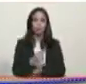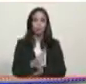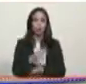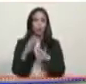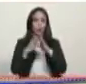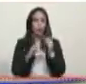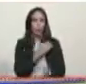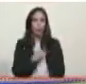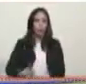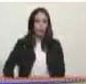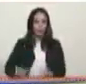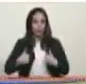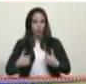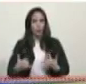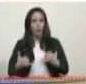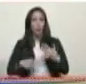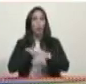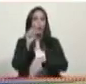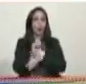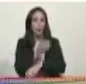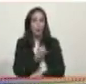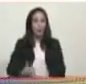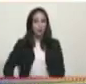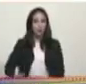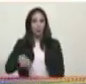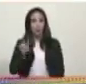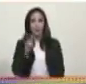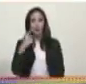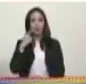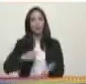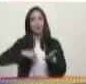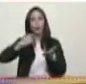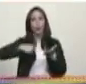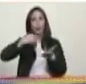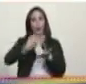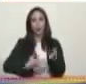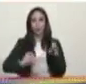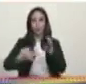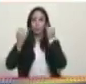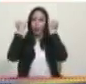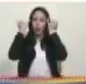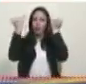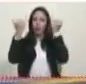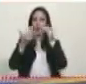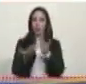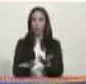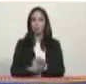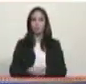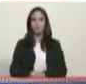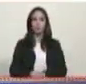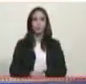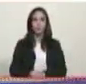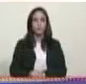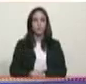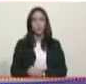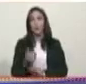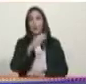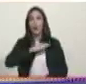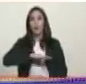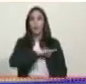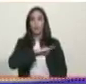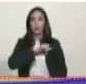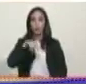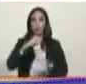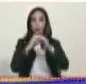presidencial como presidente constitucional de Venezuela para la creación de la Gran Misión Transporte